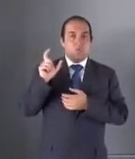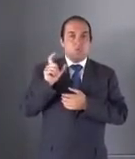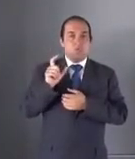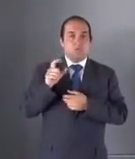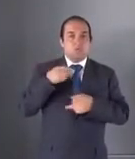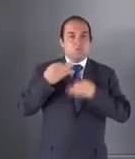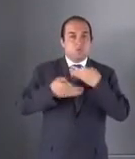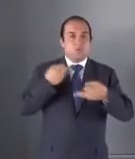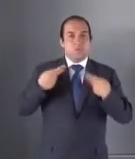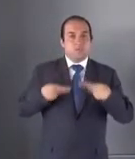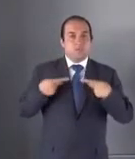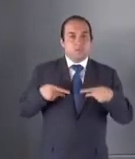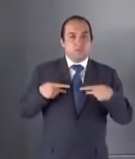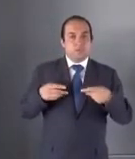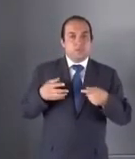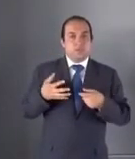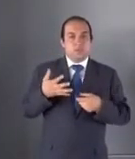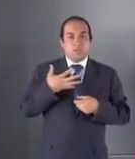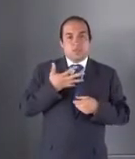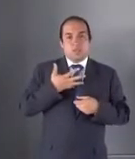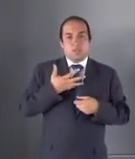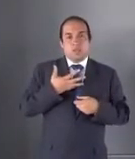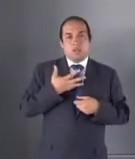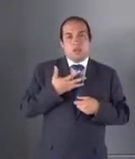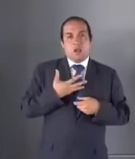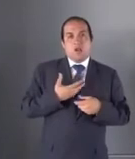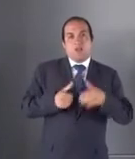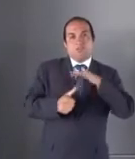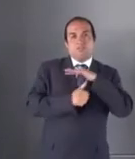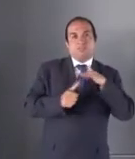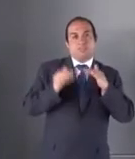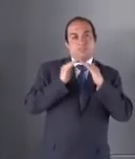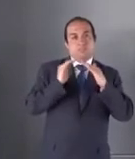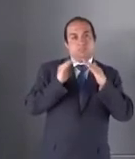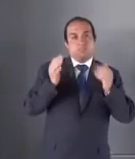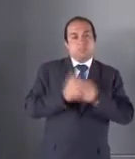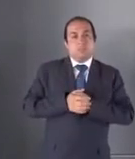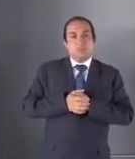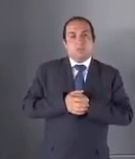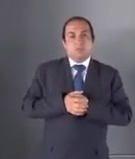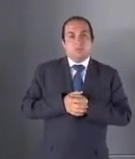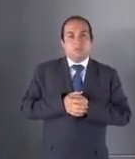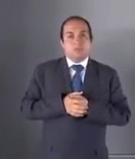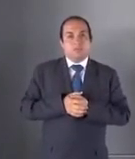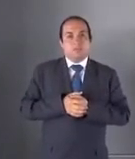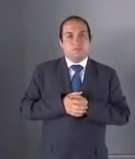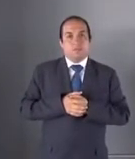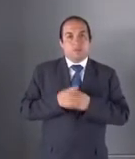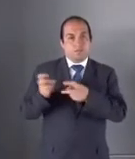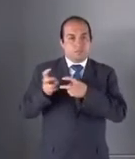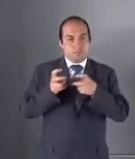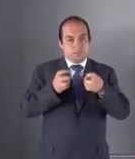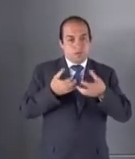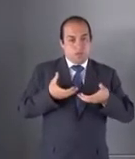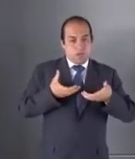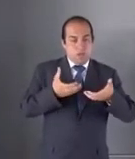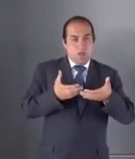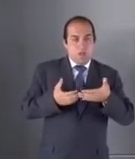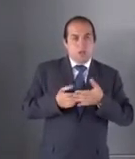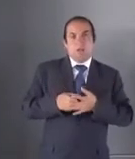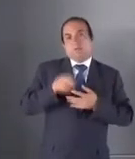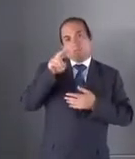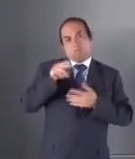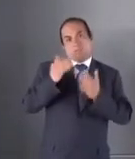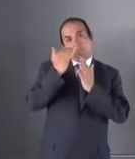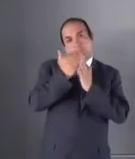las personas estuvieron prácticamente en su casa. Por ejemplo, en el caso de robo a transeúnte, pues evidentemente disminuyó